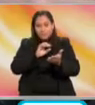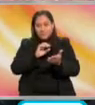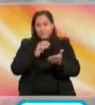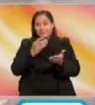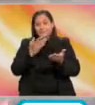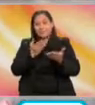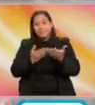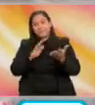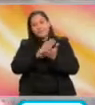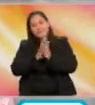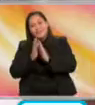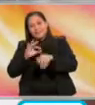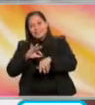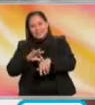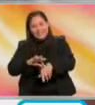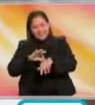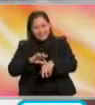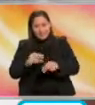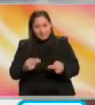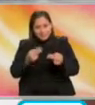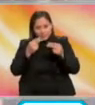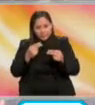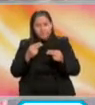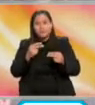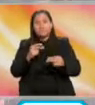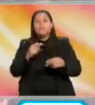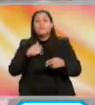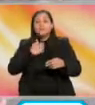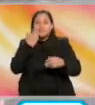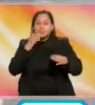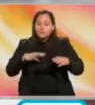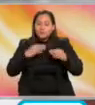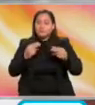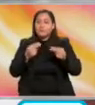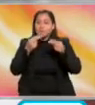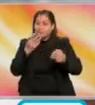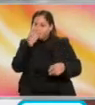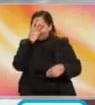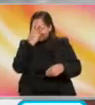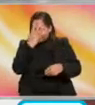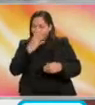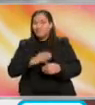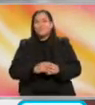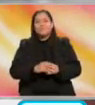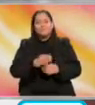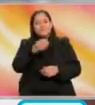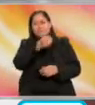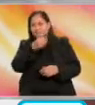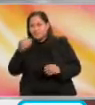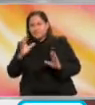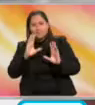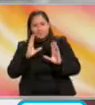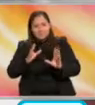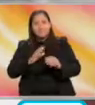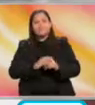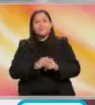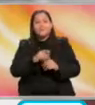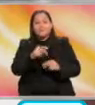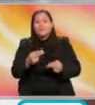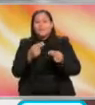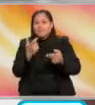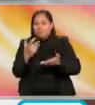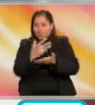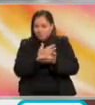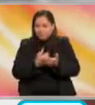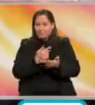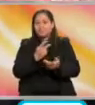una realidad al momento de emprender un negocio. En un Ya- negocio serio, ¿no? En un Claro, negocio formal, muy ¿no? bien establecido, muy productivo Sí.